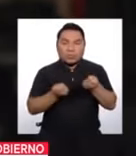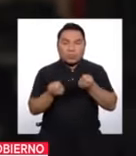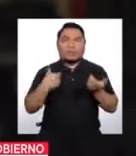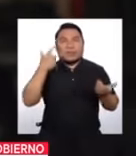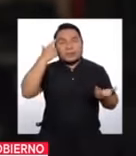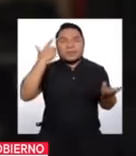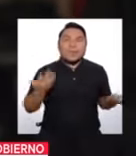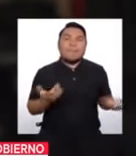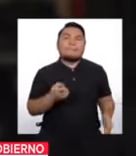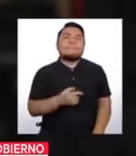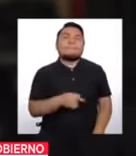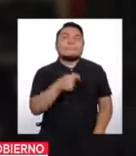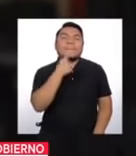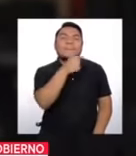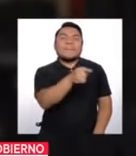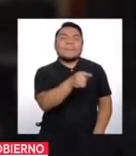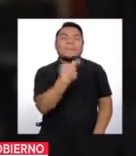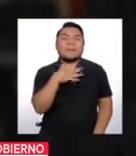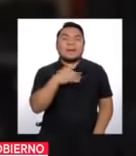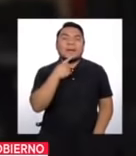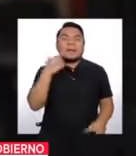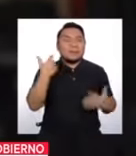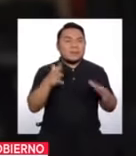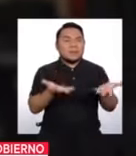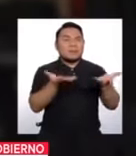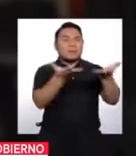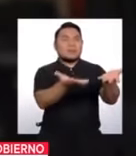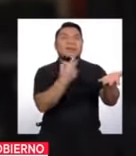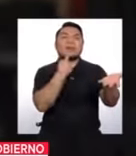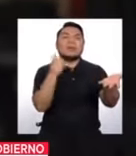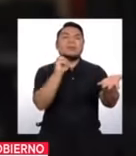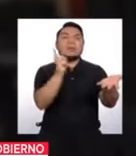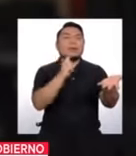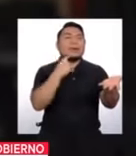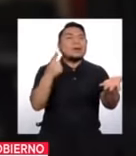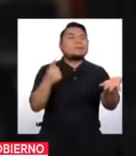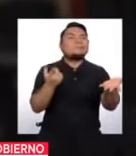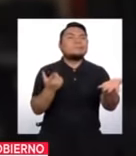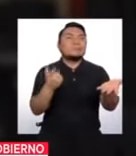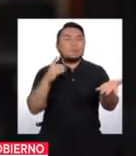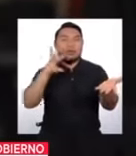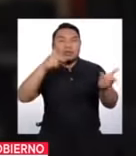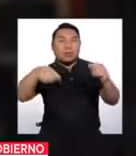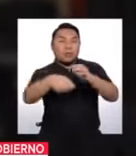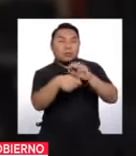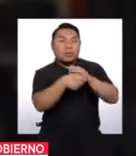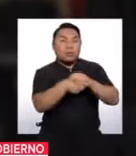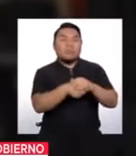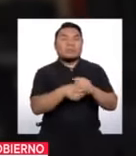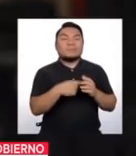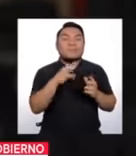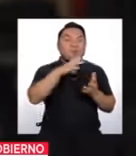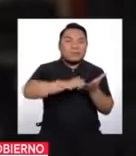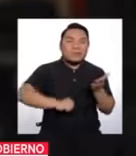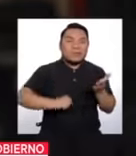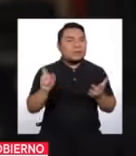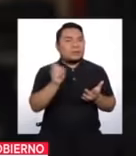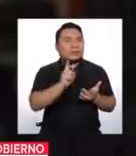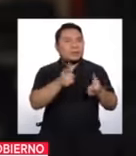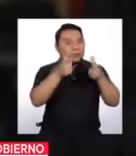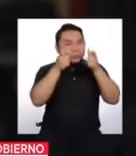dejar que sea manchada por ninguna sombra de corrupción este proceso y actuaremos en